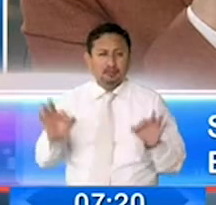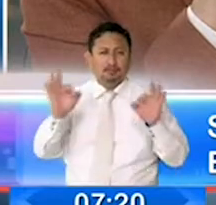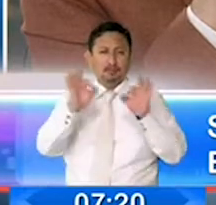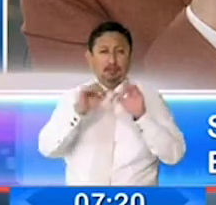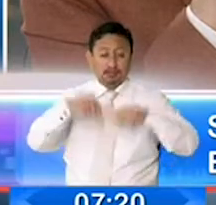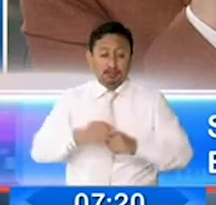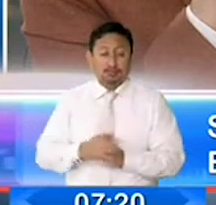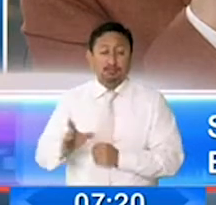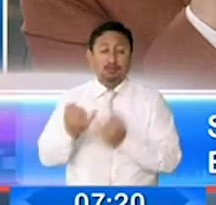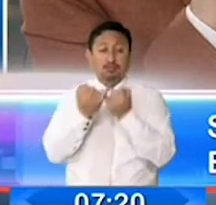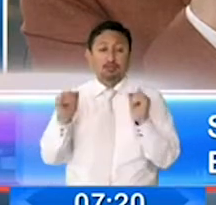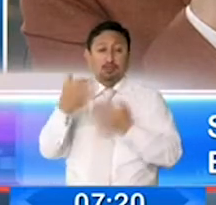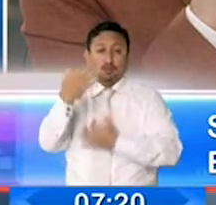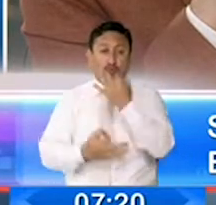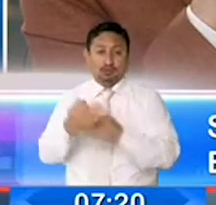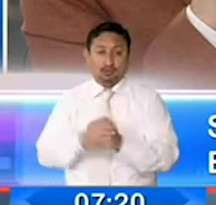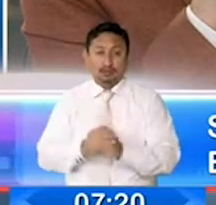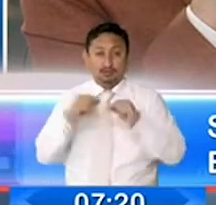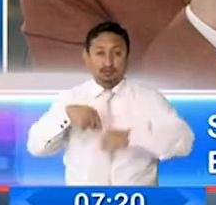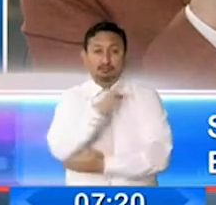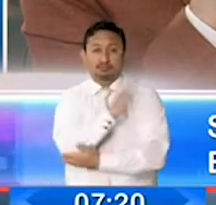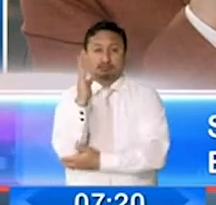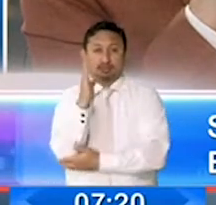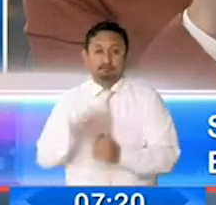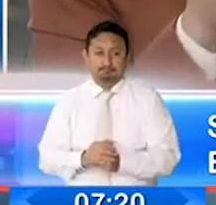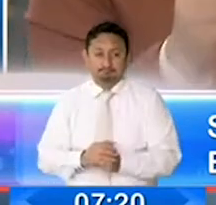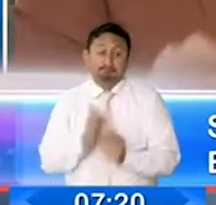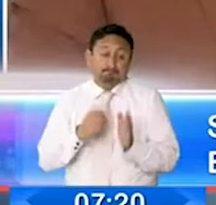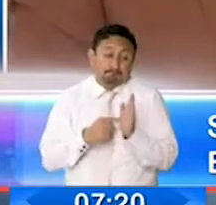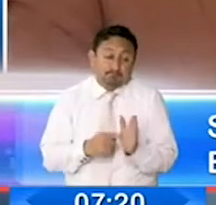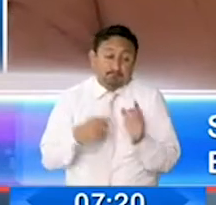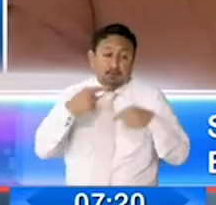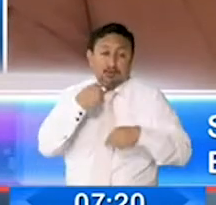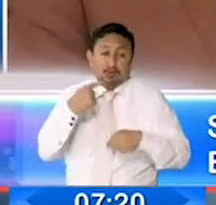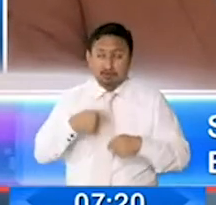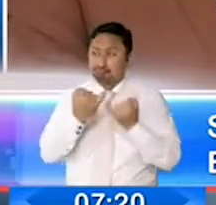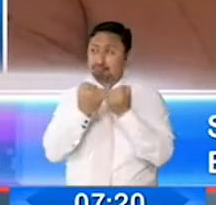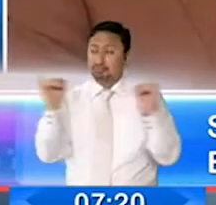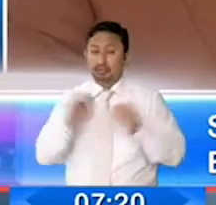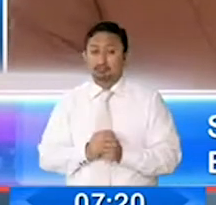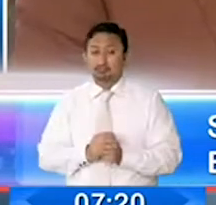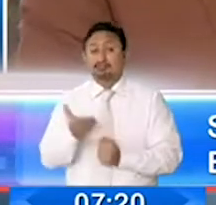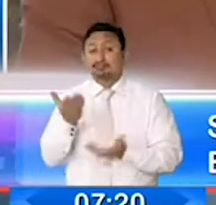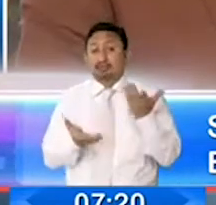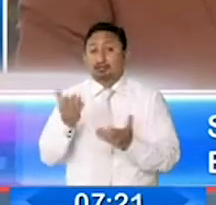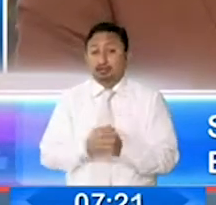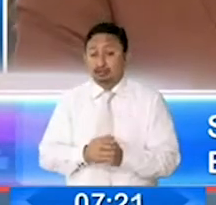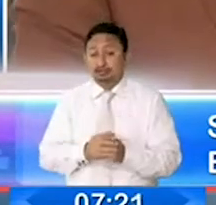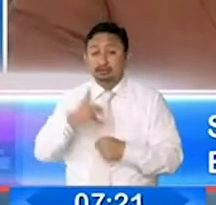la independencia judicial, la imparcialidad. Mire usted que muchas veces se habla de independencia y quizá no